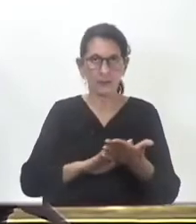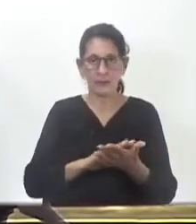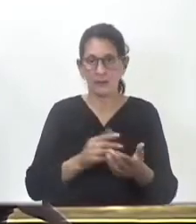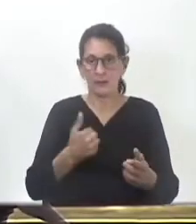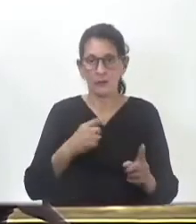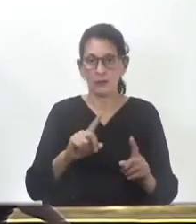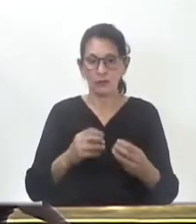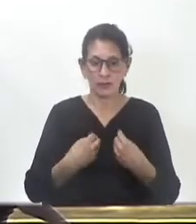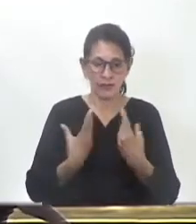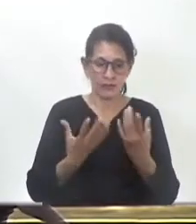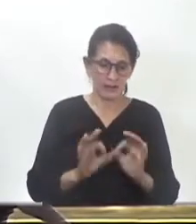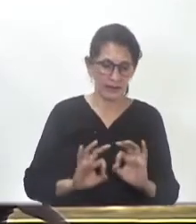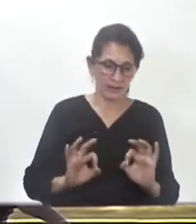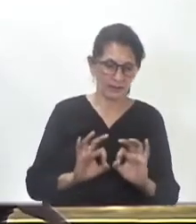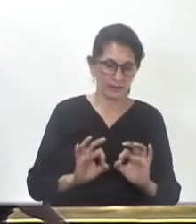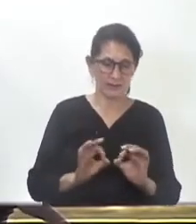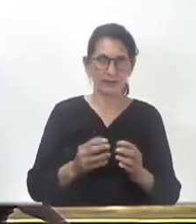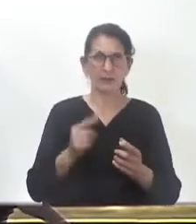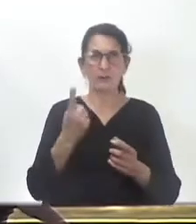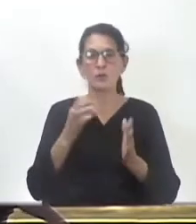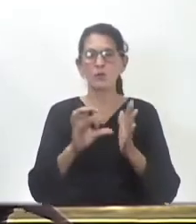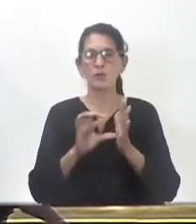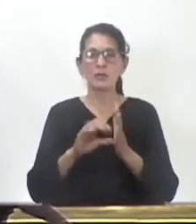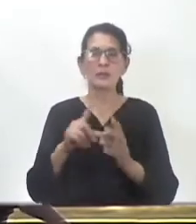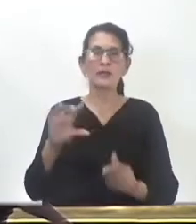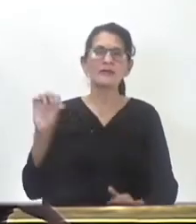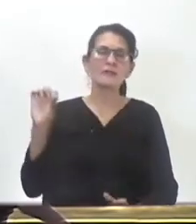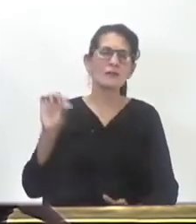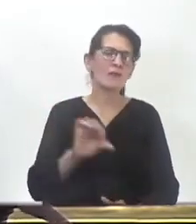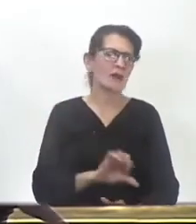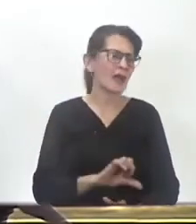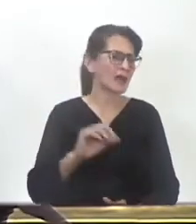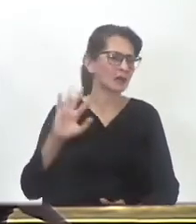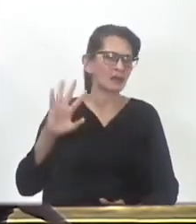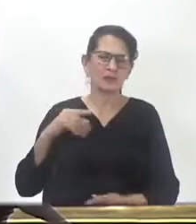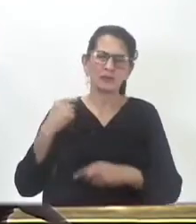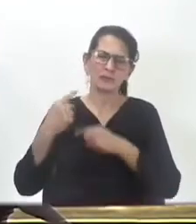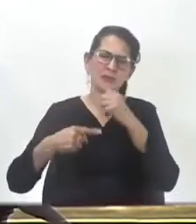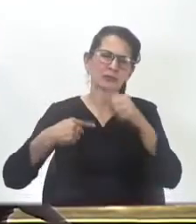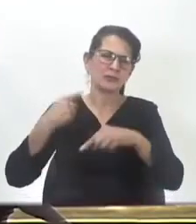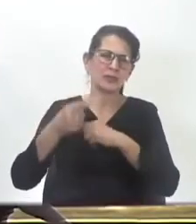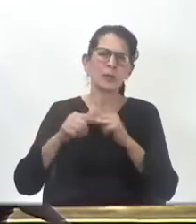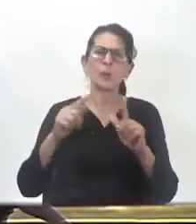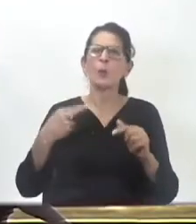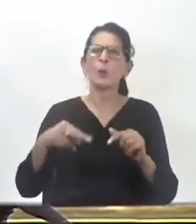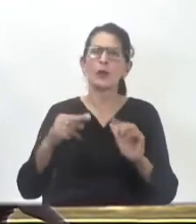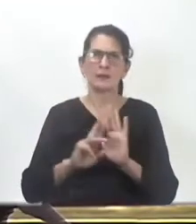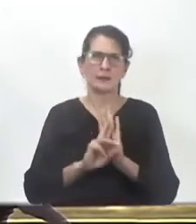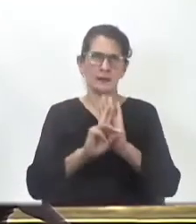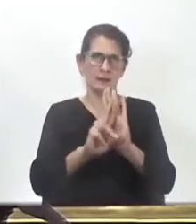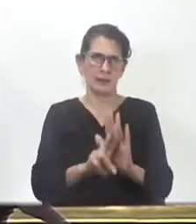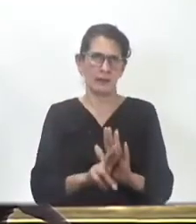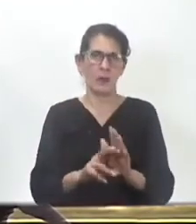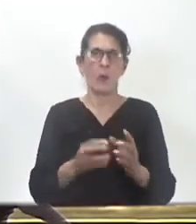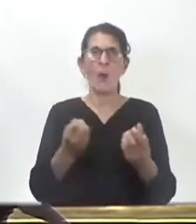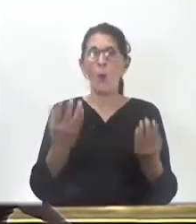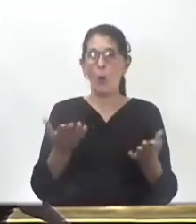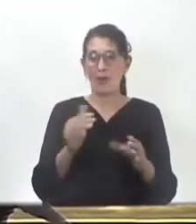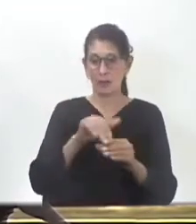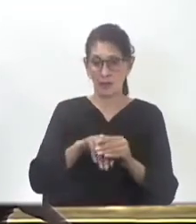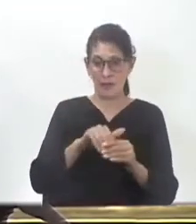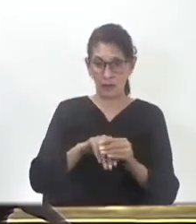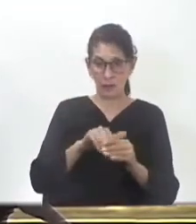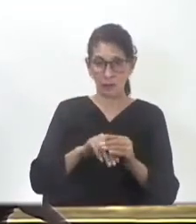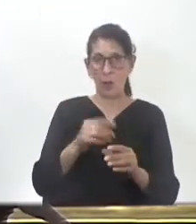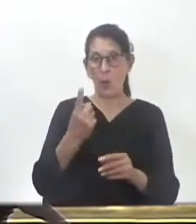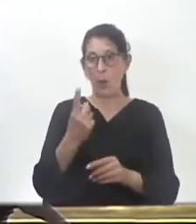como la gente. Porque tenemos un sistema que es un fracaso, ha sido un fracaso y nunca ha sido respaldado. Cada vez que hubo que votar quizás